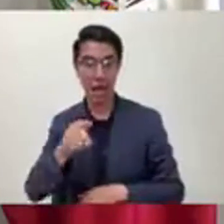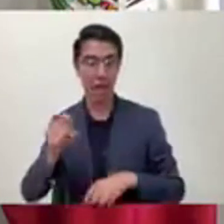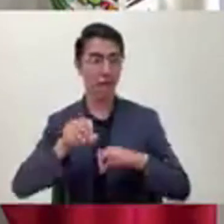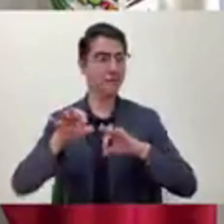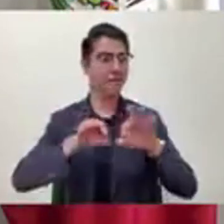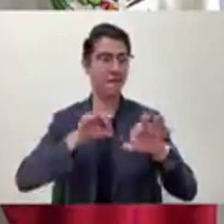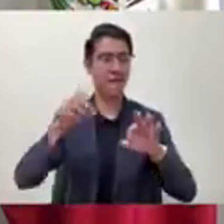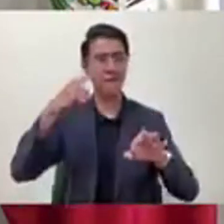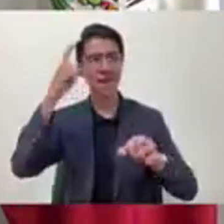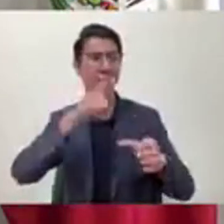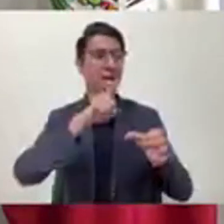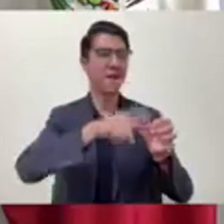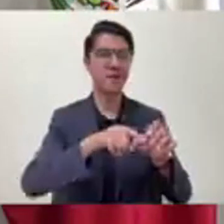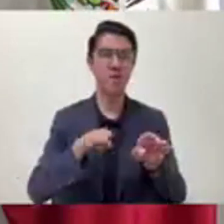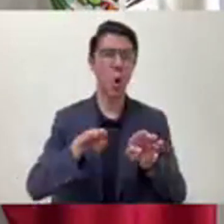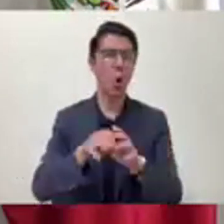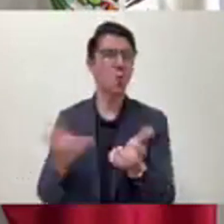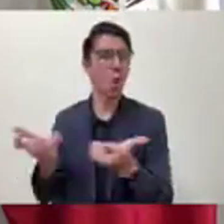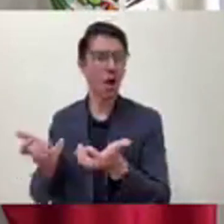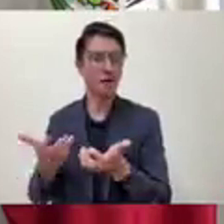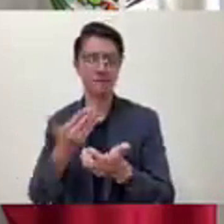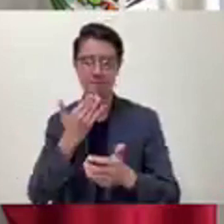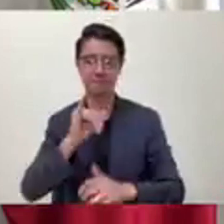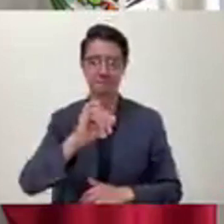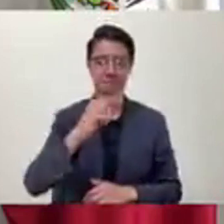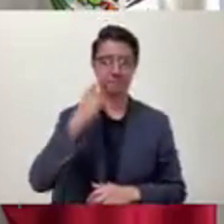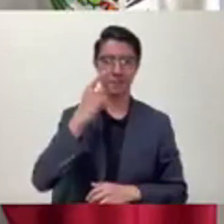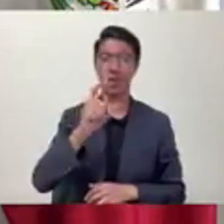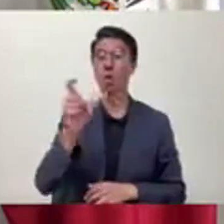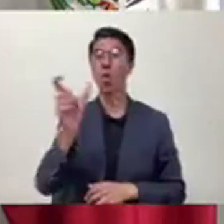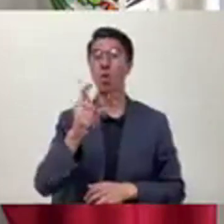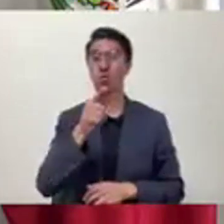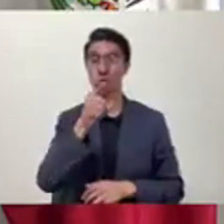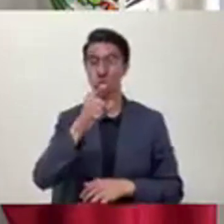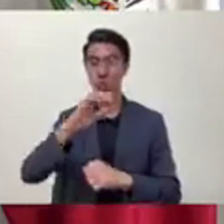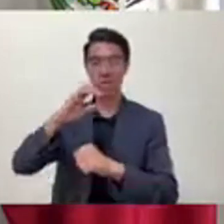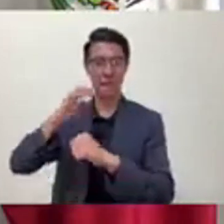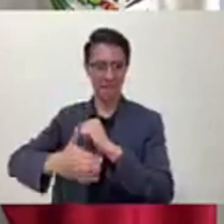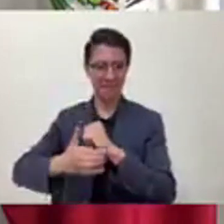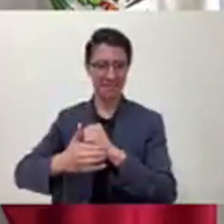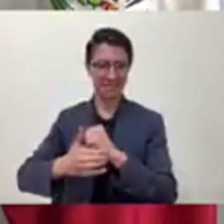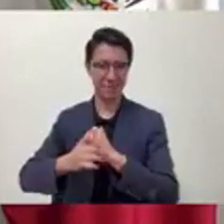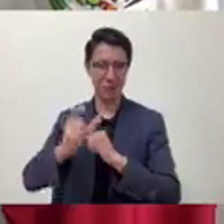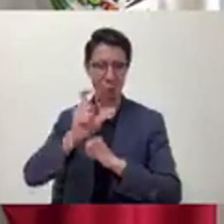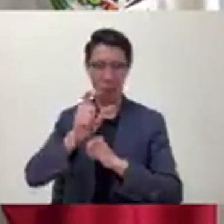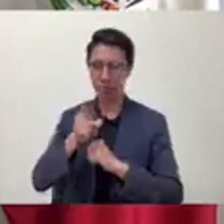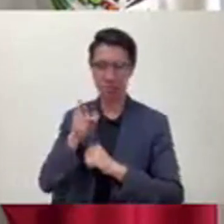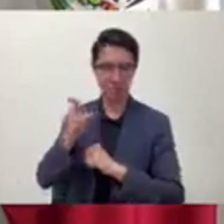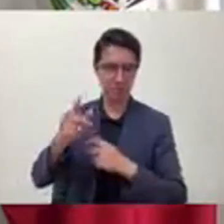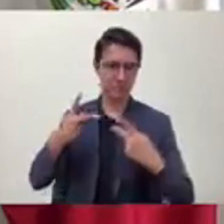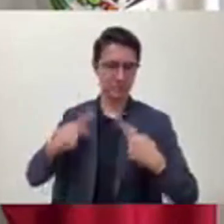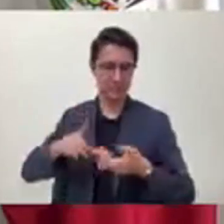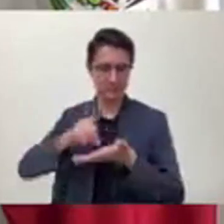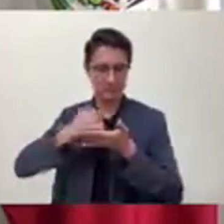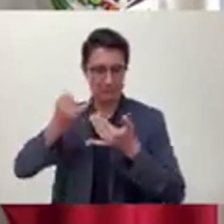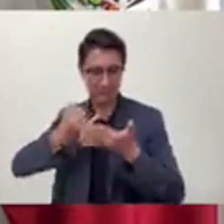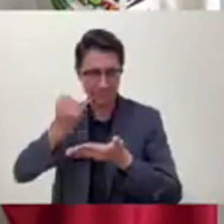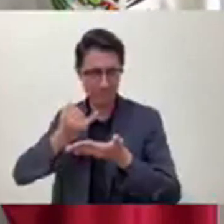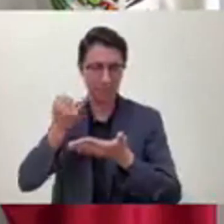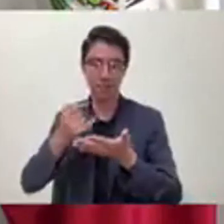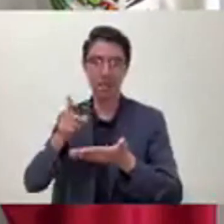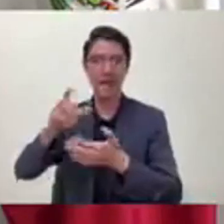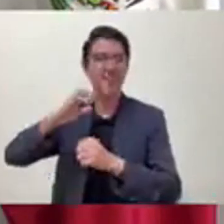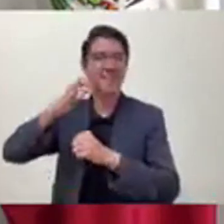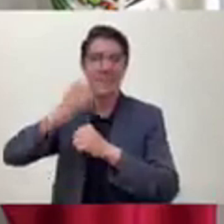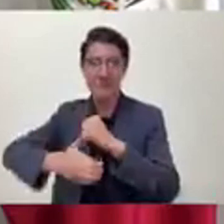la la estrecha colaboración que tenemos que tener con el gobierno del estado con diversas áreas no solamente secretaría de salud para seguir este tratando